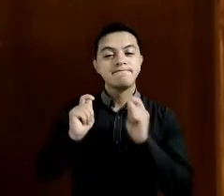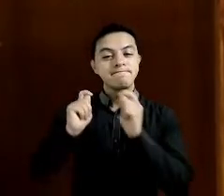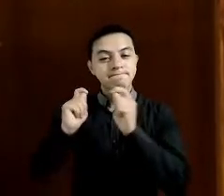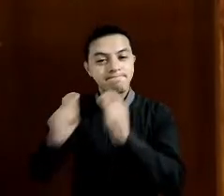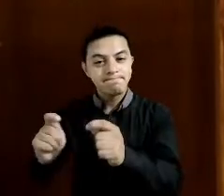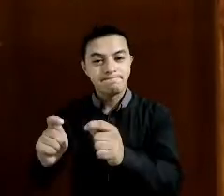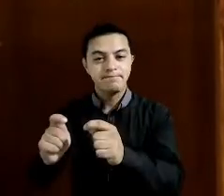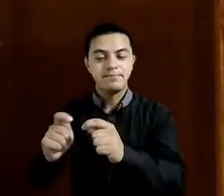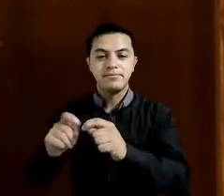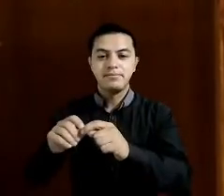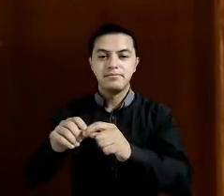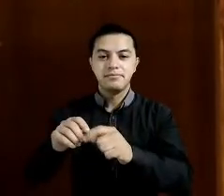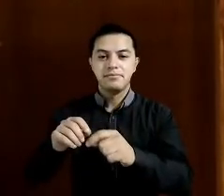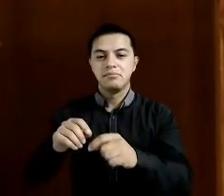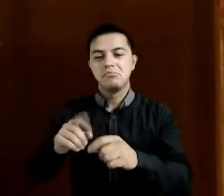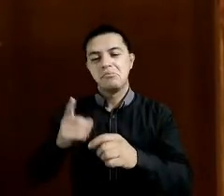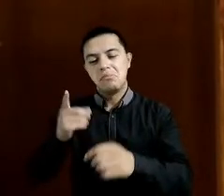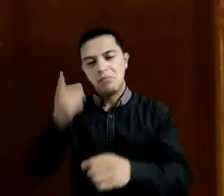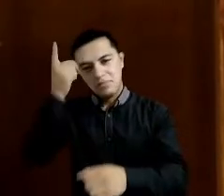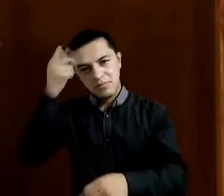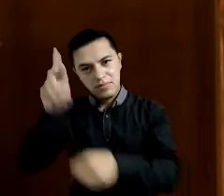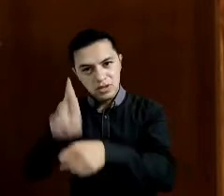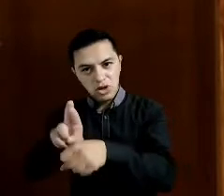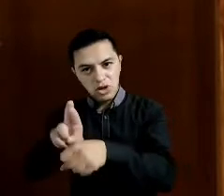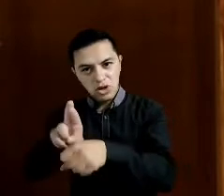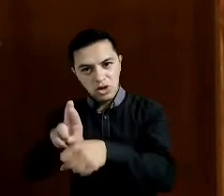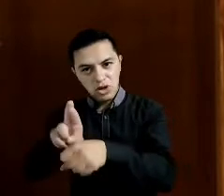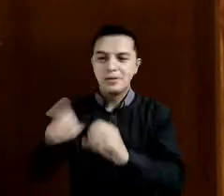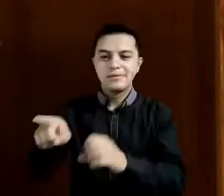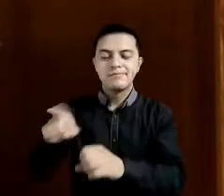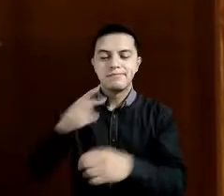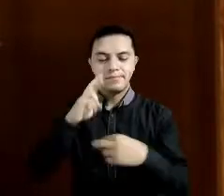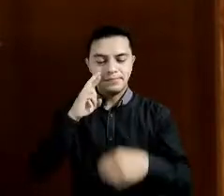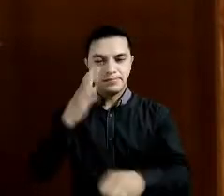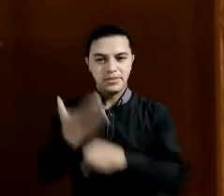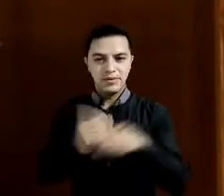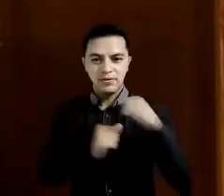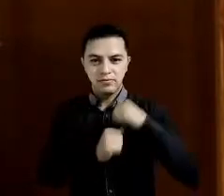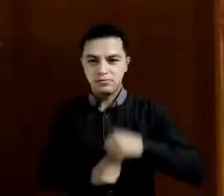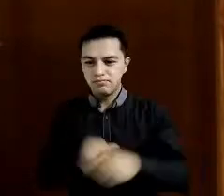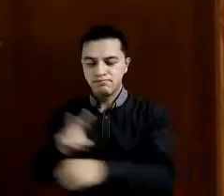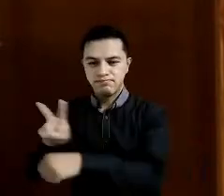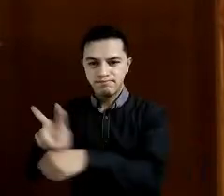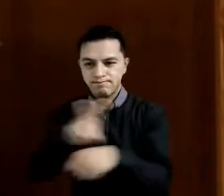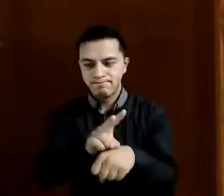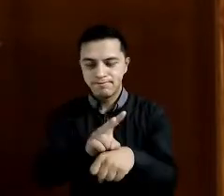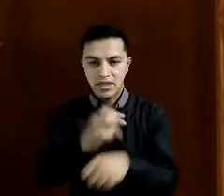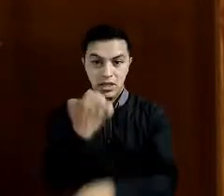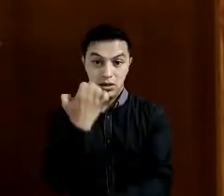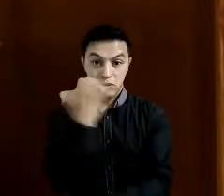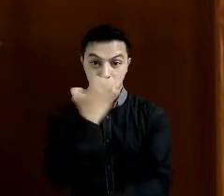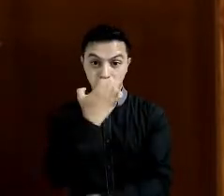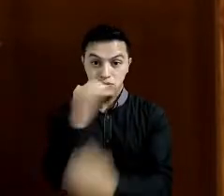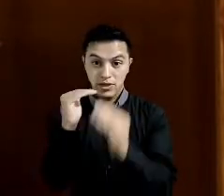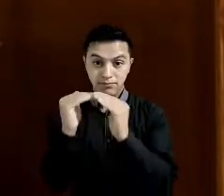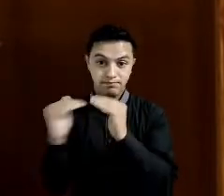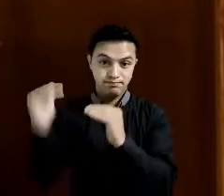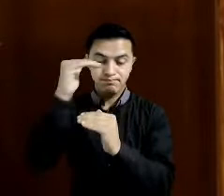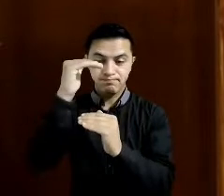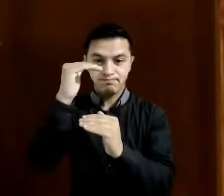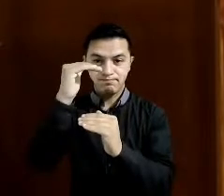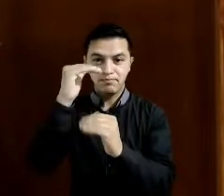puestos con funciones de dirección o supervisión en la educación media superior y a la vez